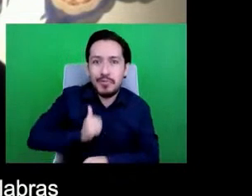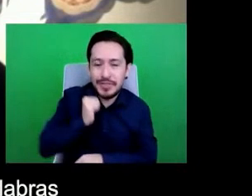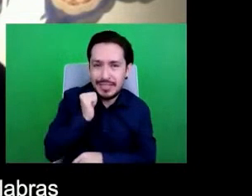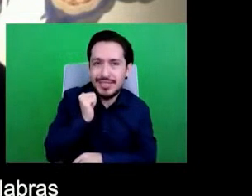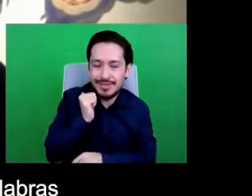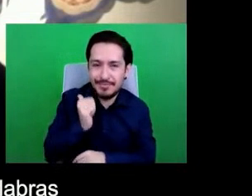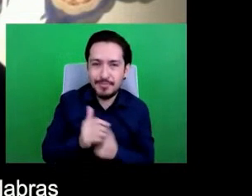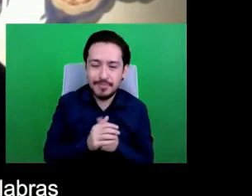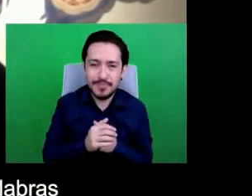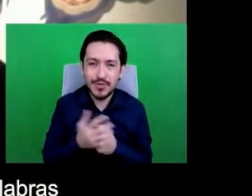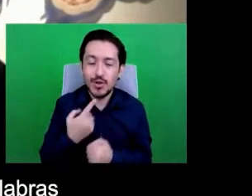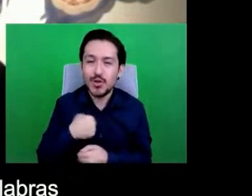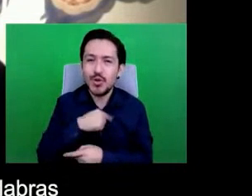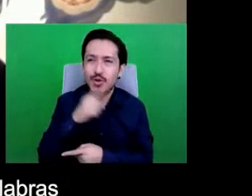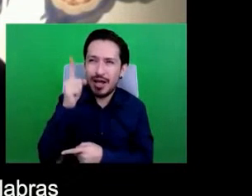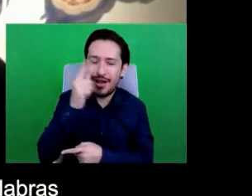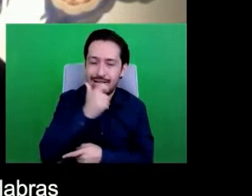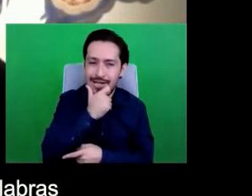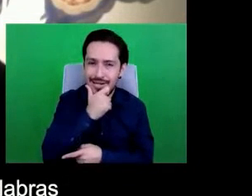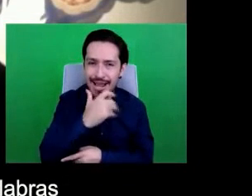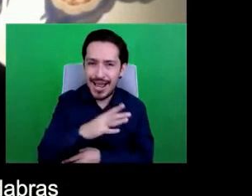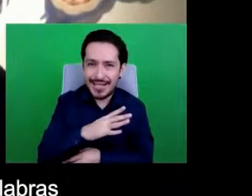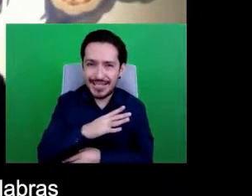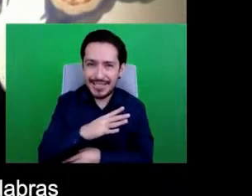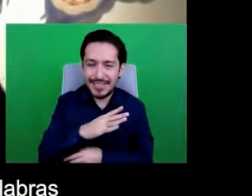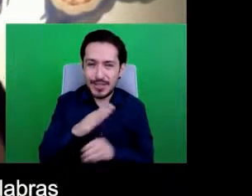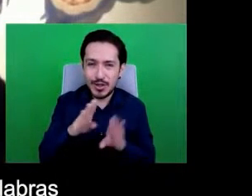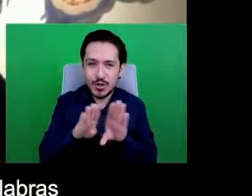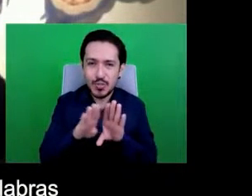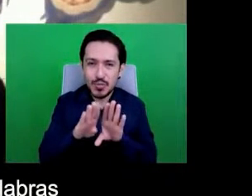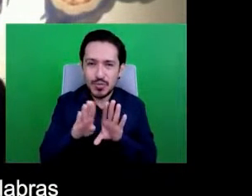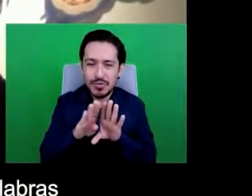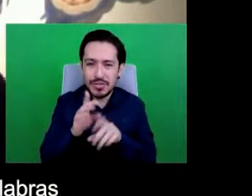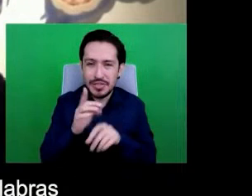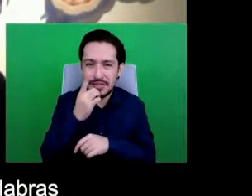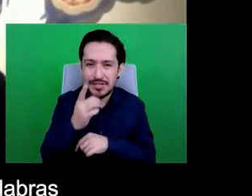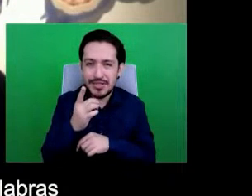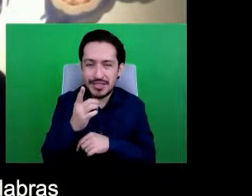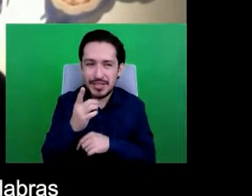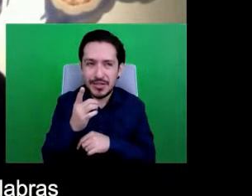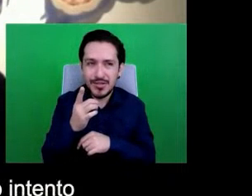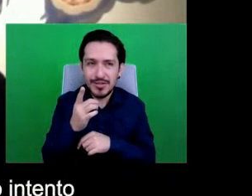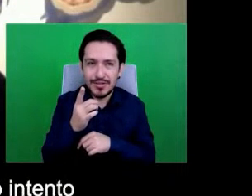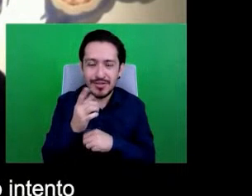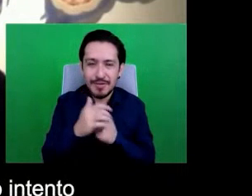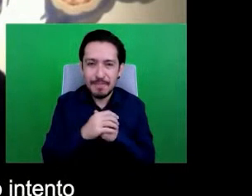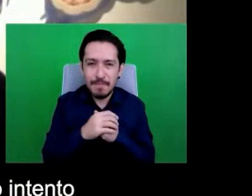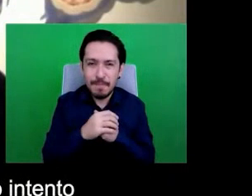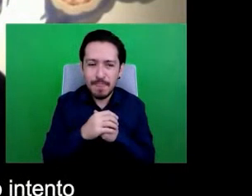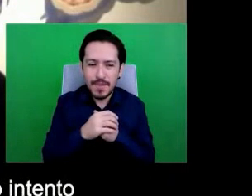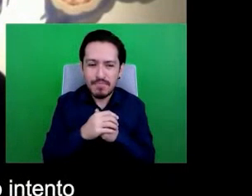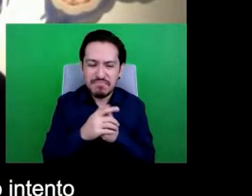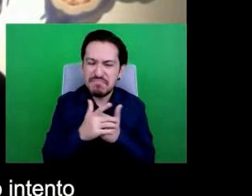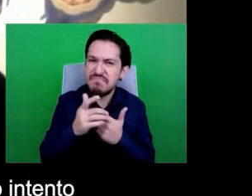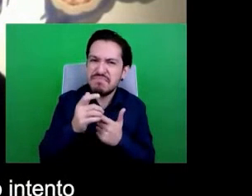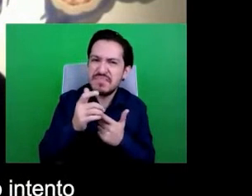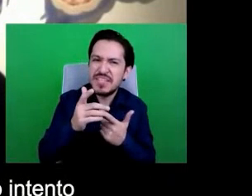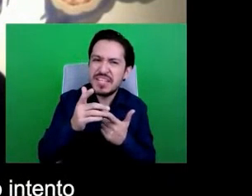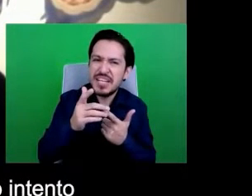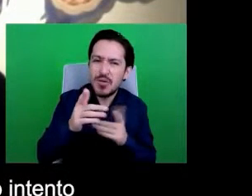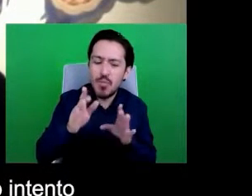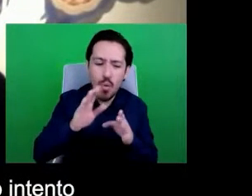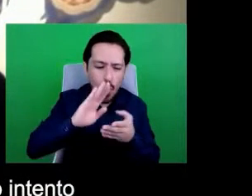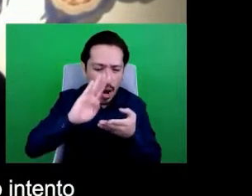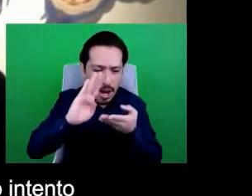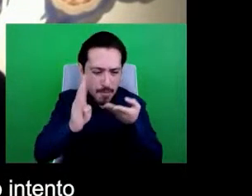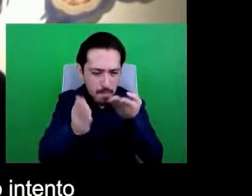trates de hervir el océano, que en pocas palabras significa no trates de hacer un cambio o cambiar de todo el